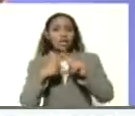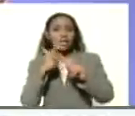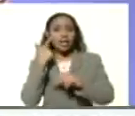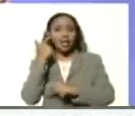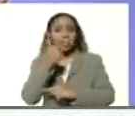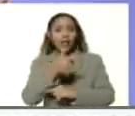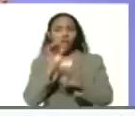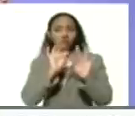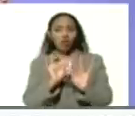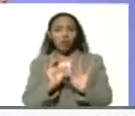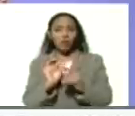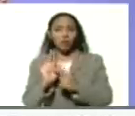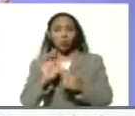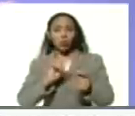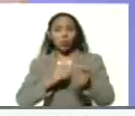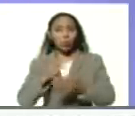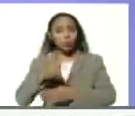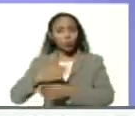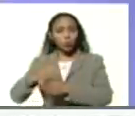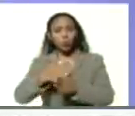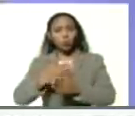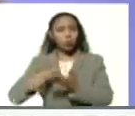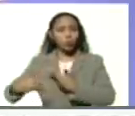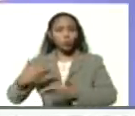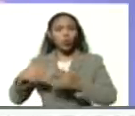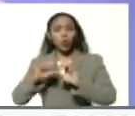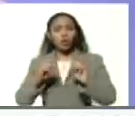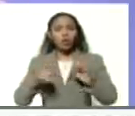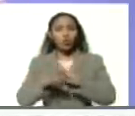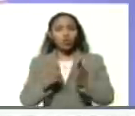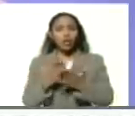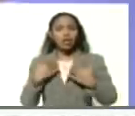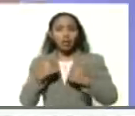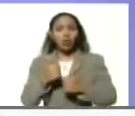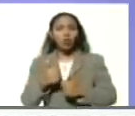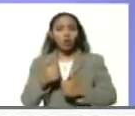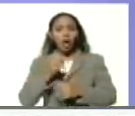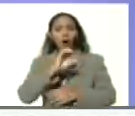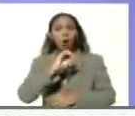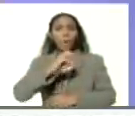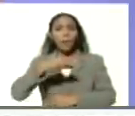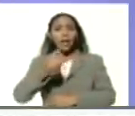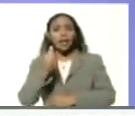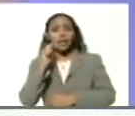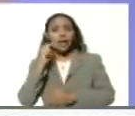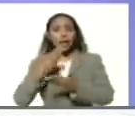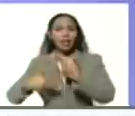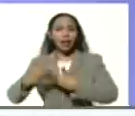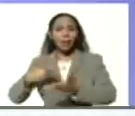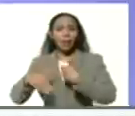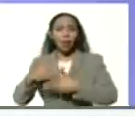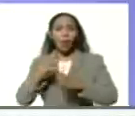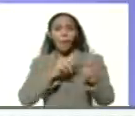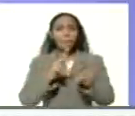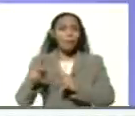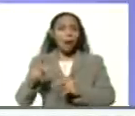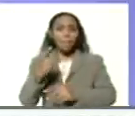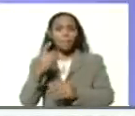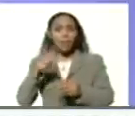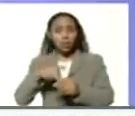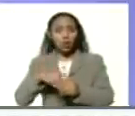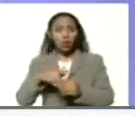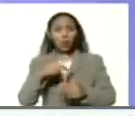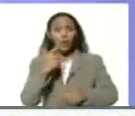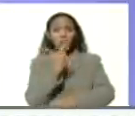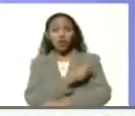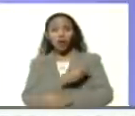de mediación ante la Organización Mundial de la Salud y la Organización Panamericana de la Salud del intercambio, el plan Petróleo por Vacuna, para